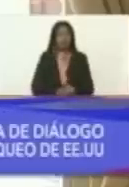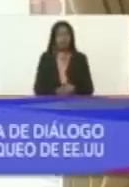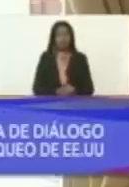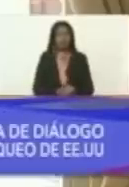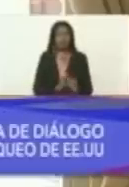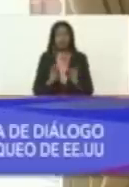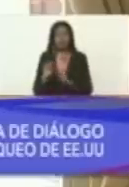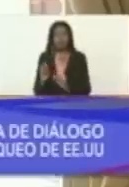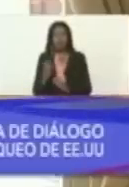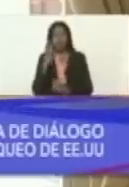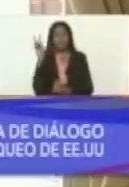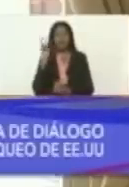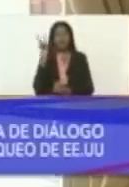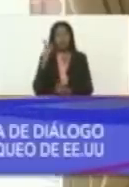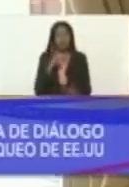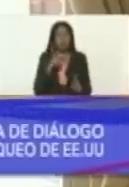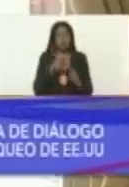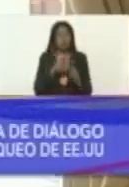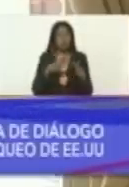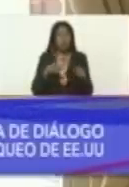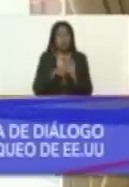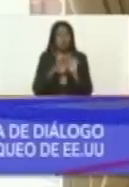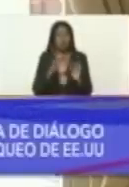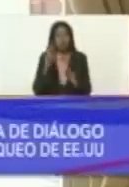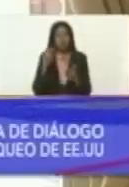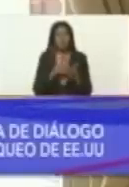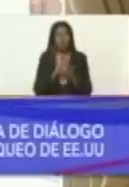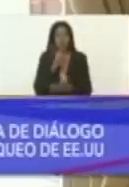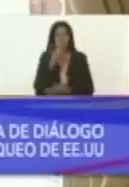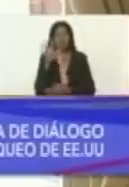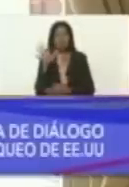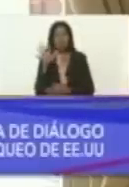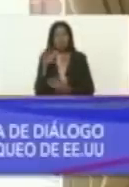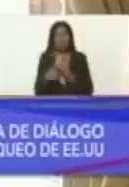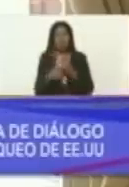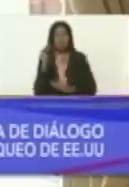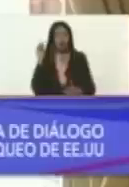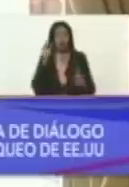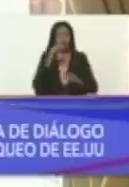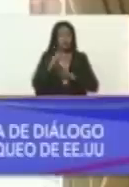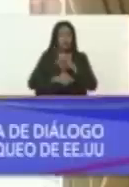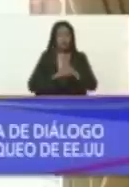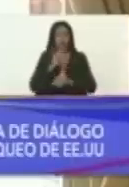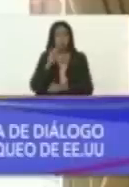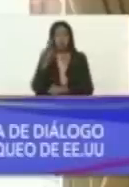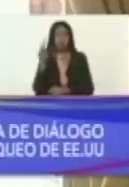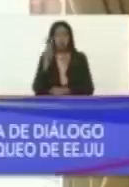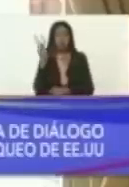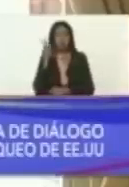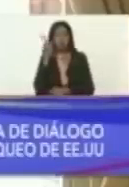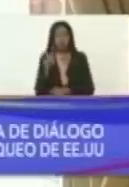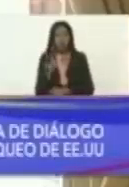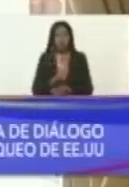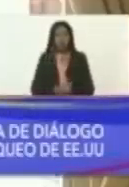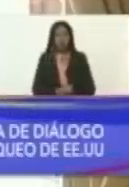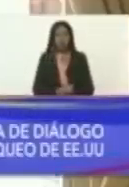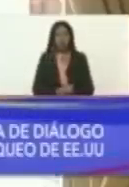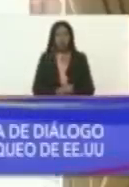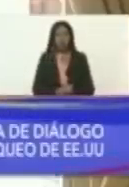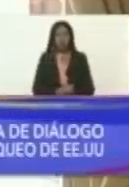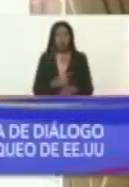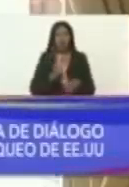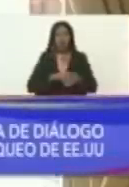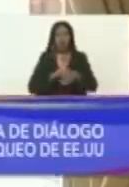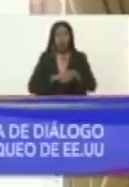venezuela siga sus rumbos 2025 y más del siglo 21 venezolano dentro de unas